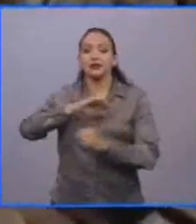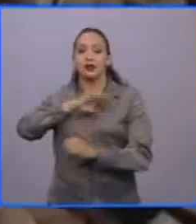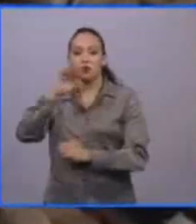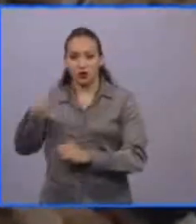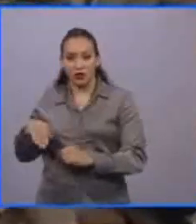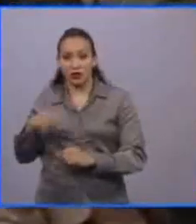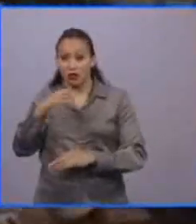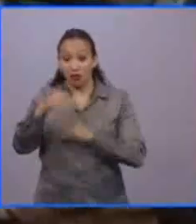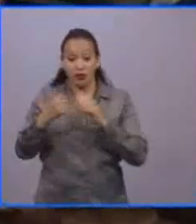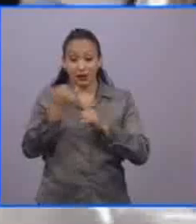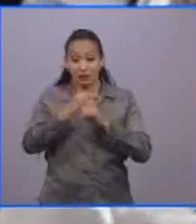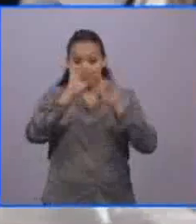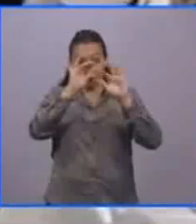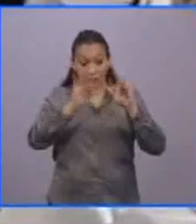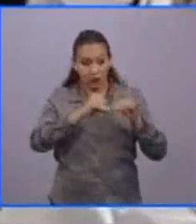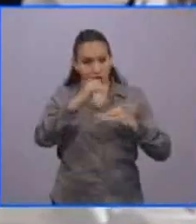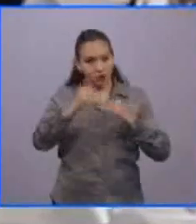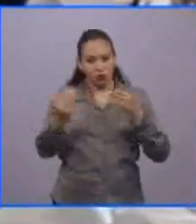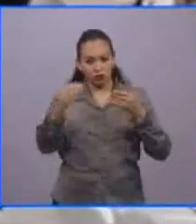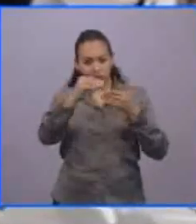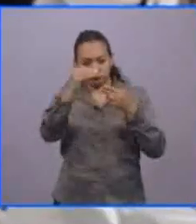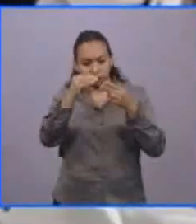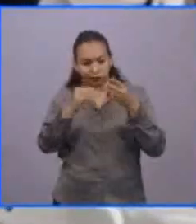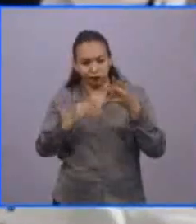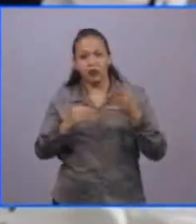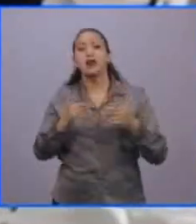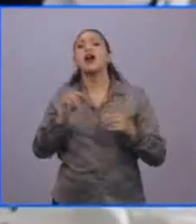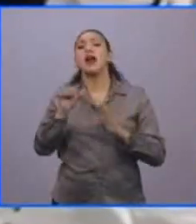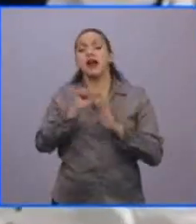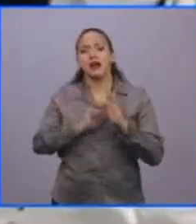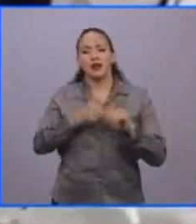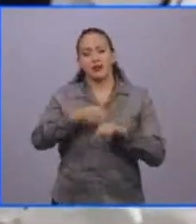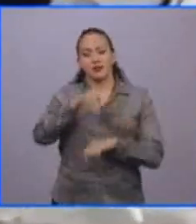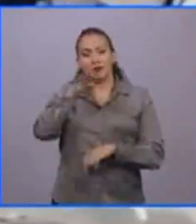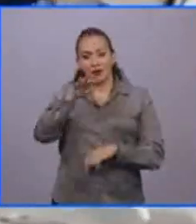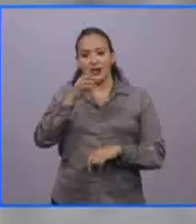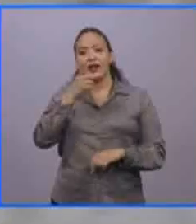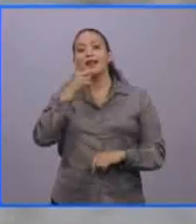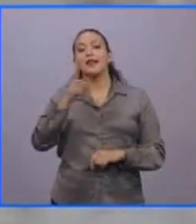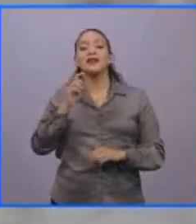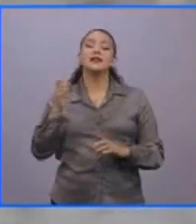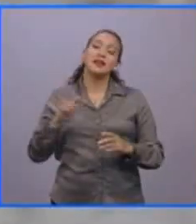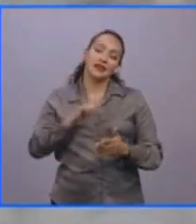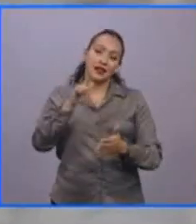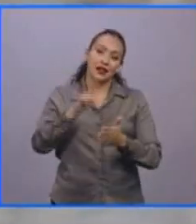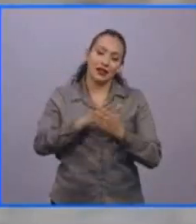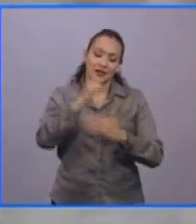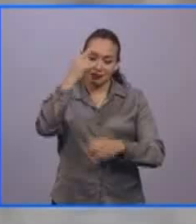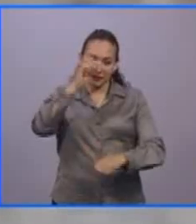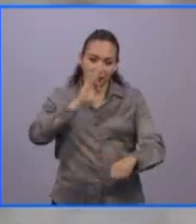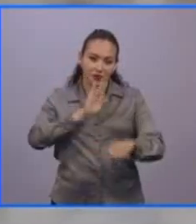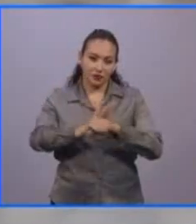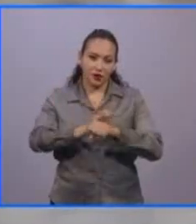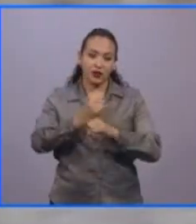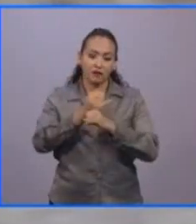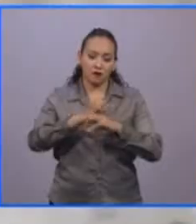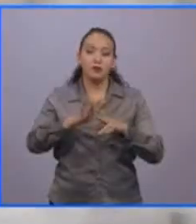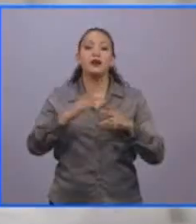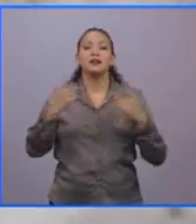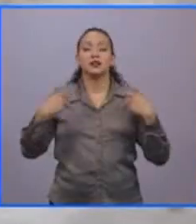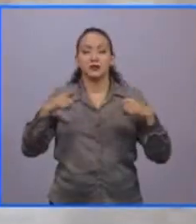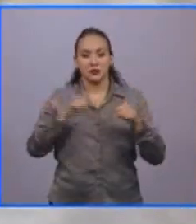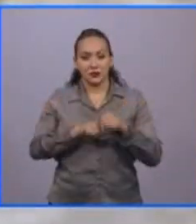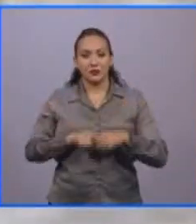defunción. Registro que deberá tomar en cuenta lo establecido en el artículo 19 de la Convención para la Protección de los Datos